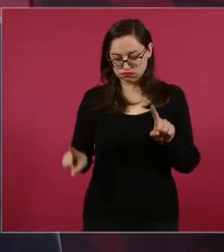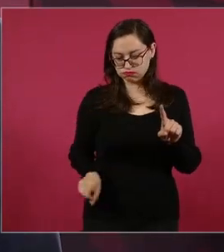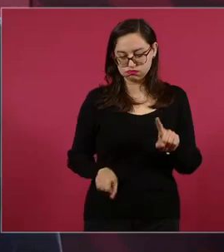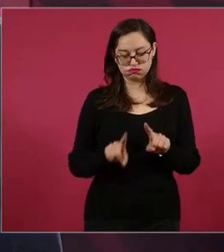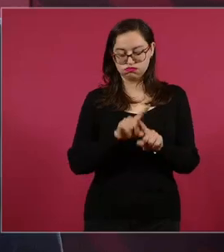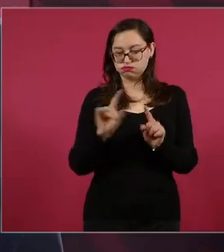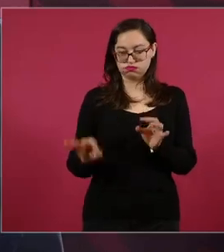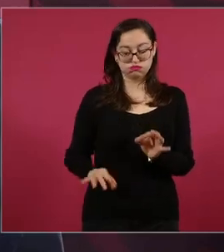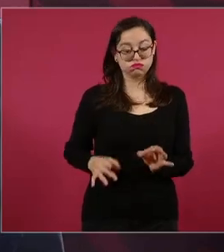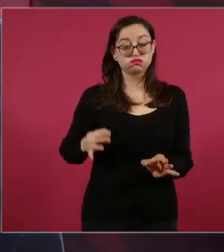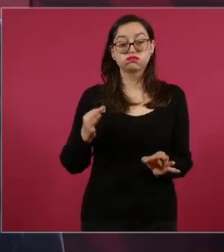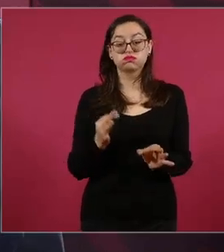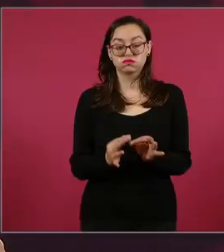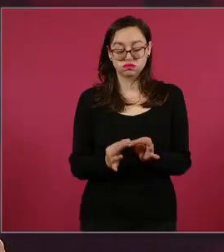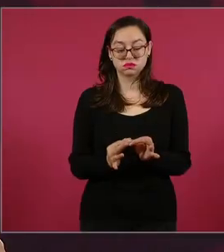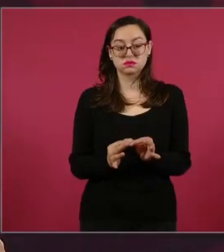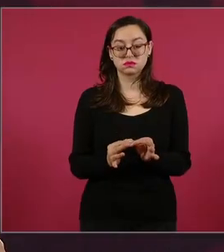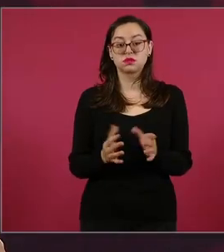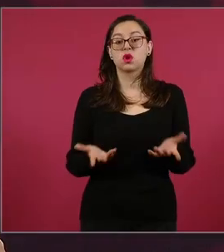nuevos,